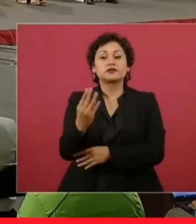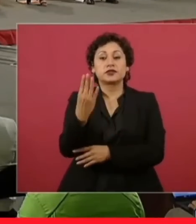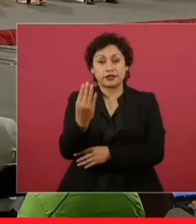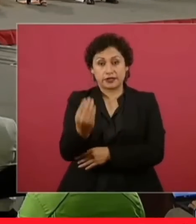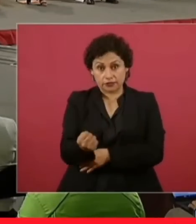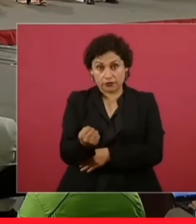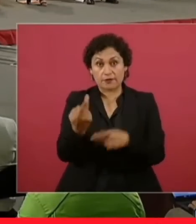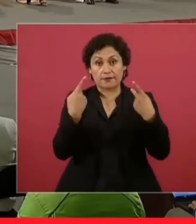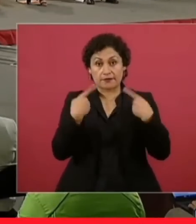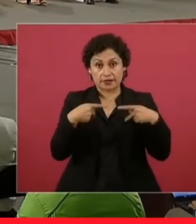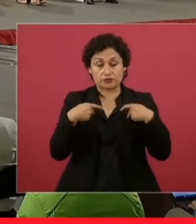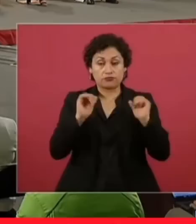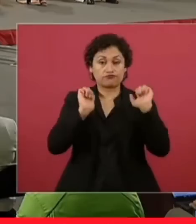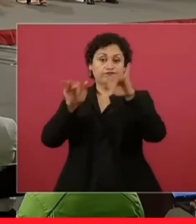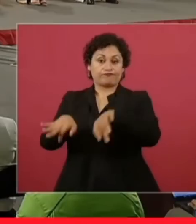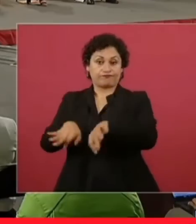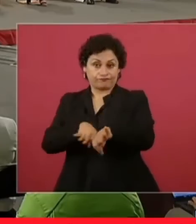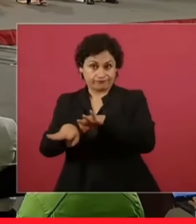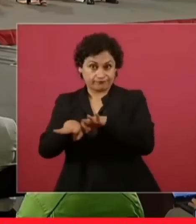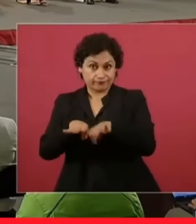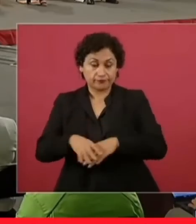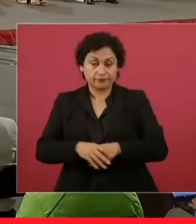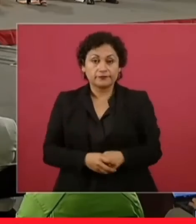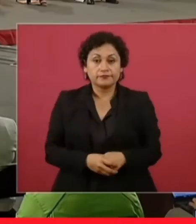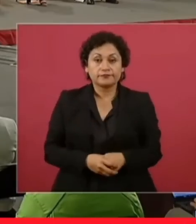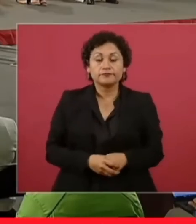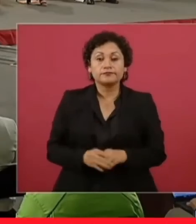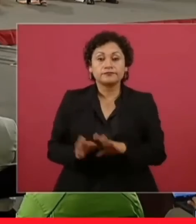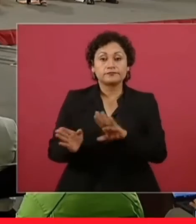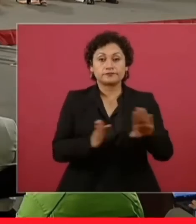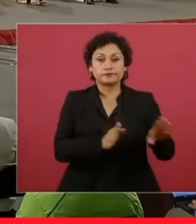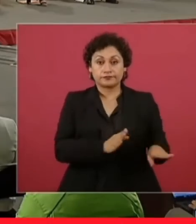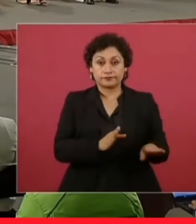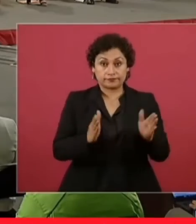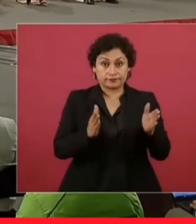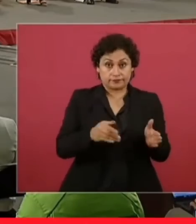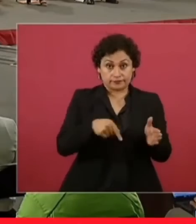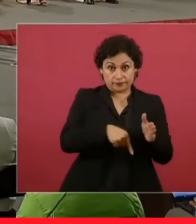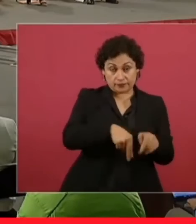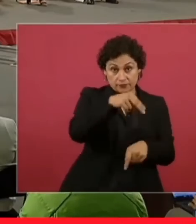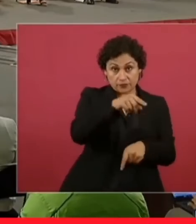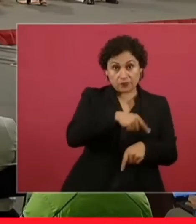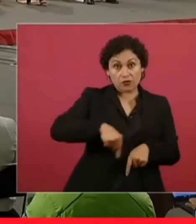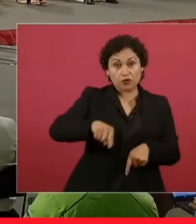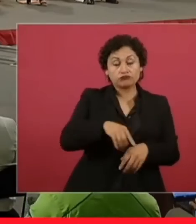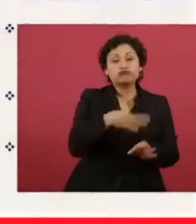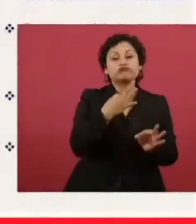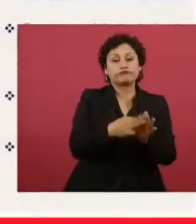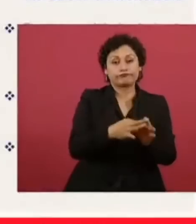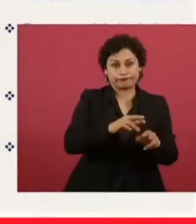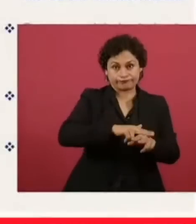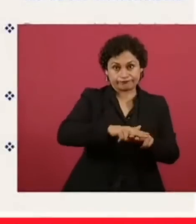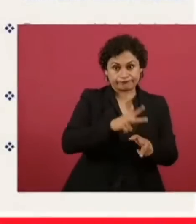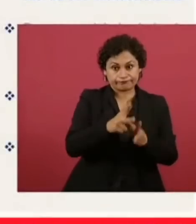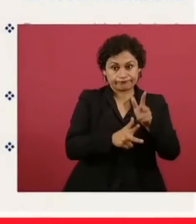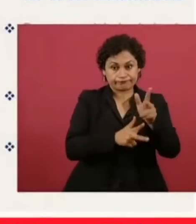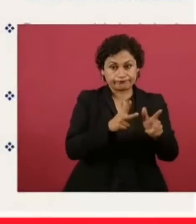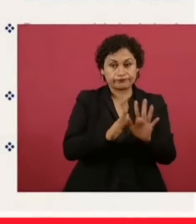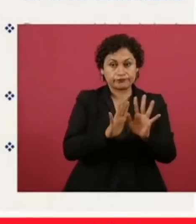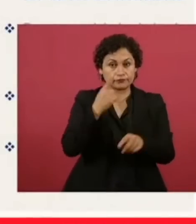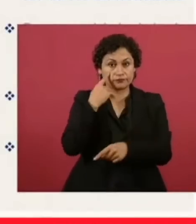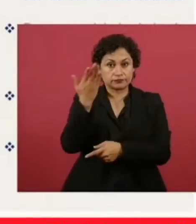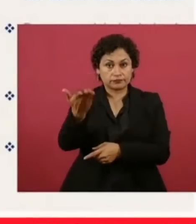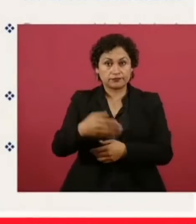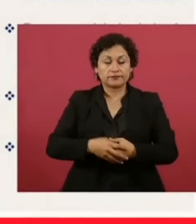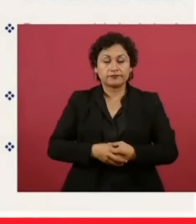6,589 empleos generados. La siguiente, por favor. El tramo norte, la construcción de la vía está completa. Las obras de drenaje